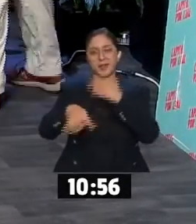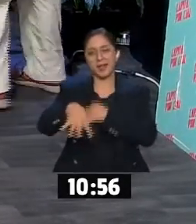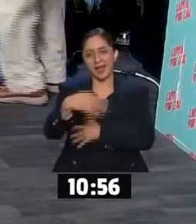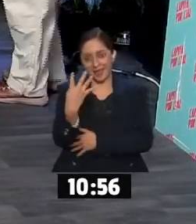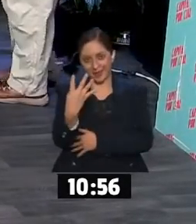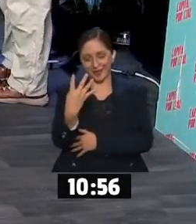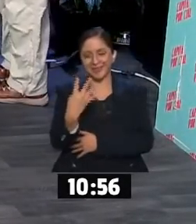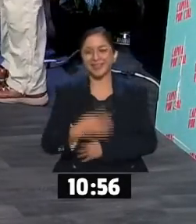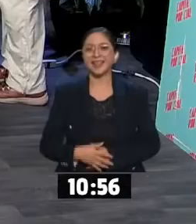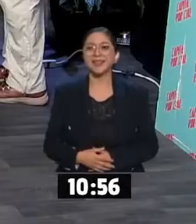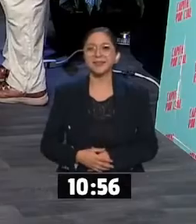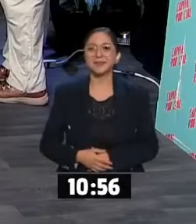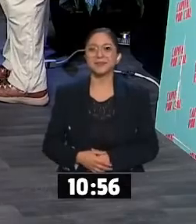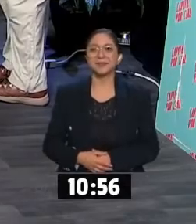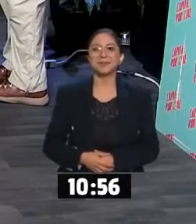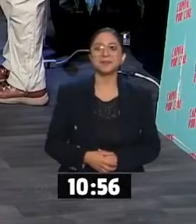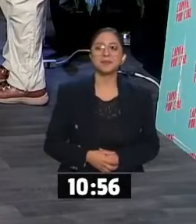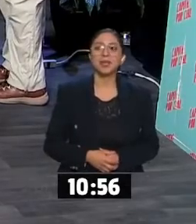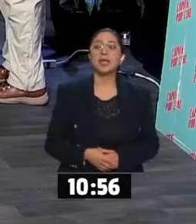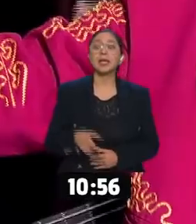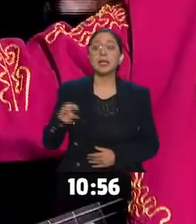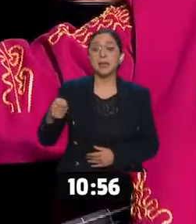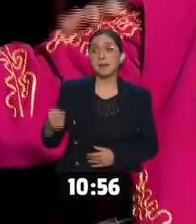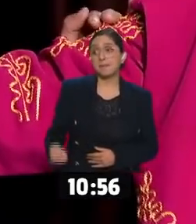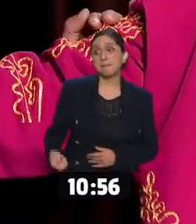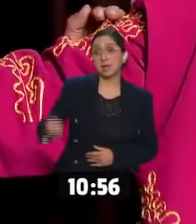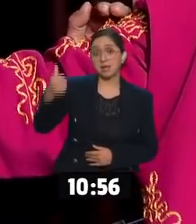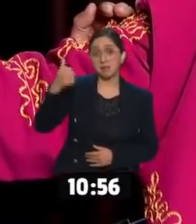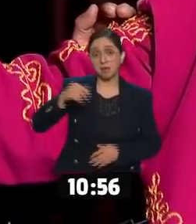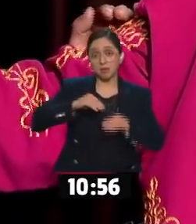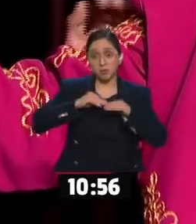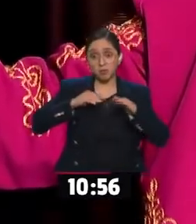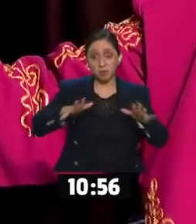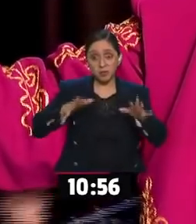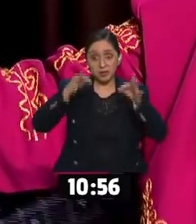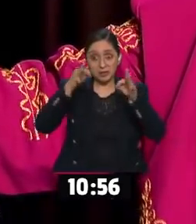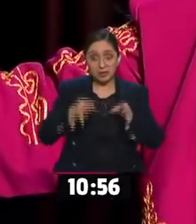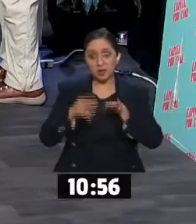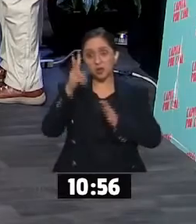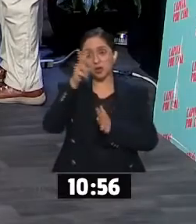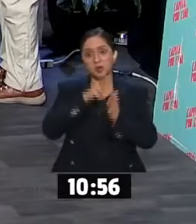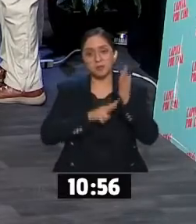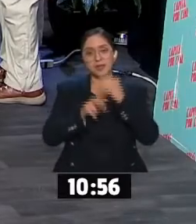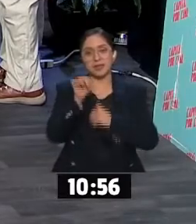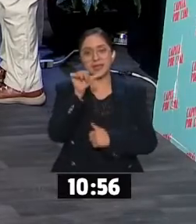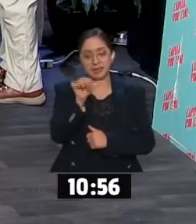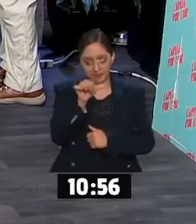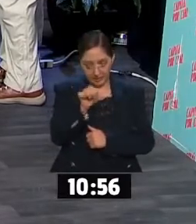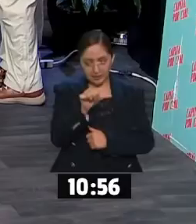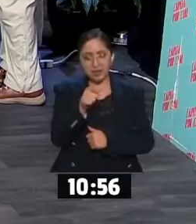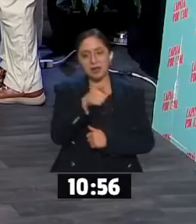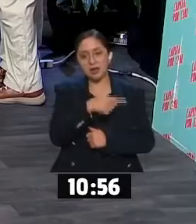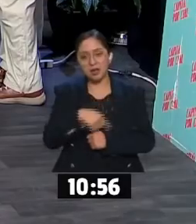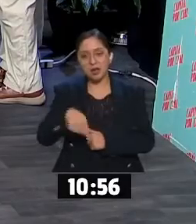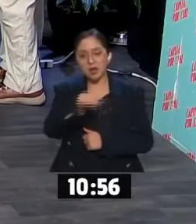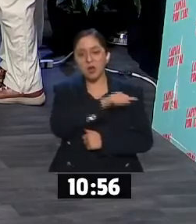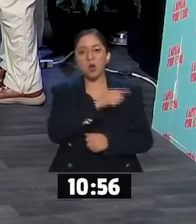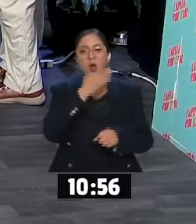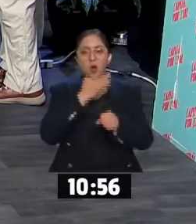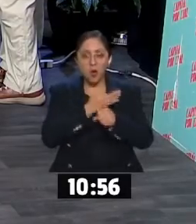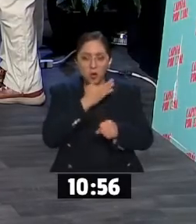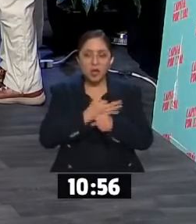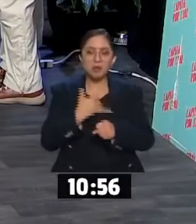Ok. Tenemos desde el año 2014 y la primera producción salimos en el año 2016. Perfecto. Y ahorita, pues con todo después de la